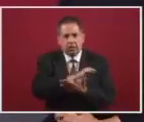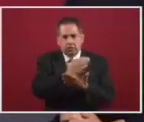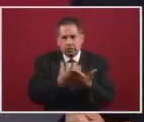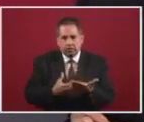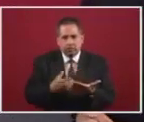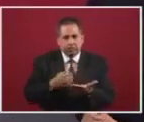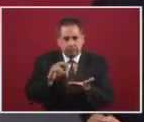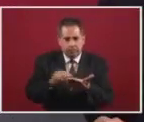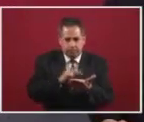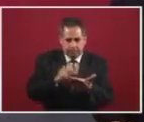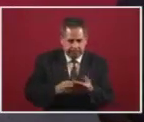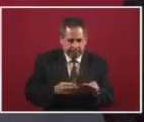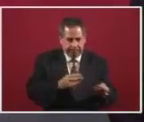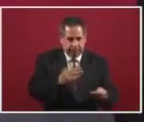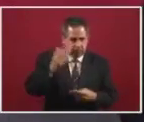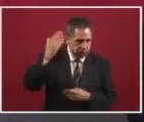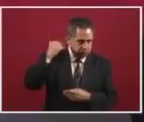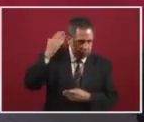sí,